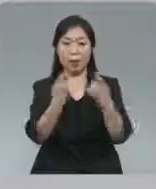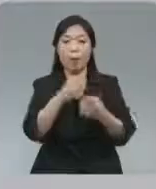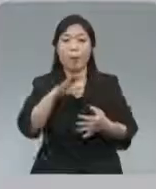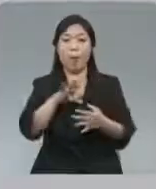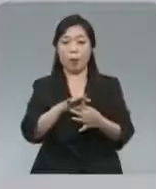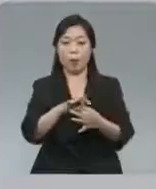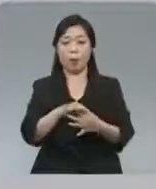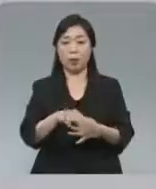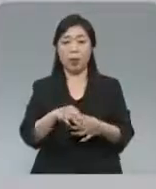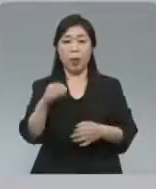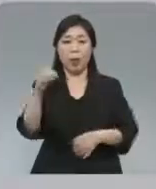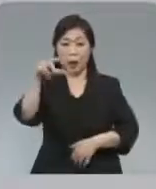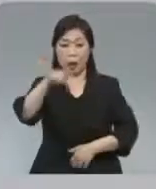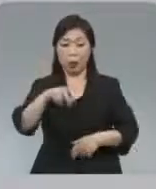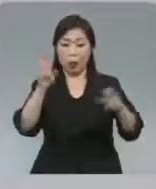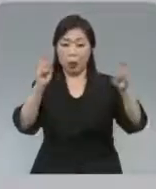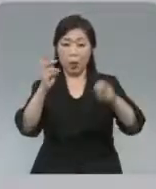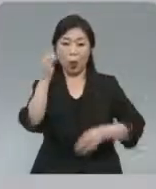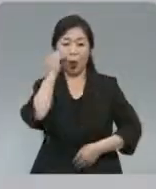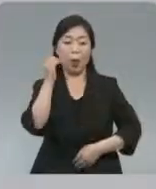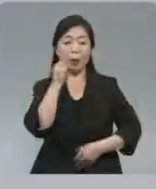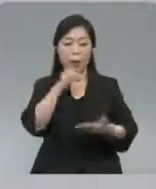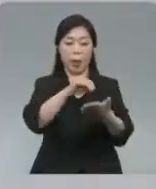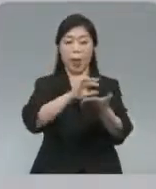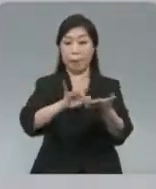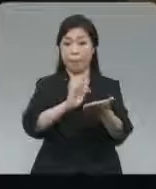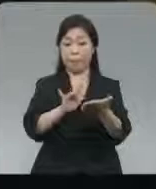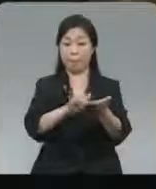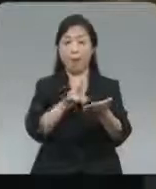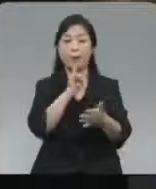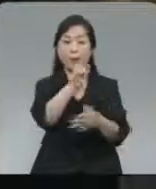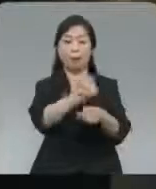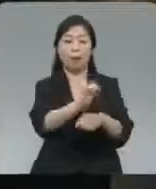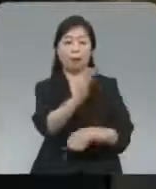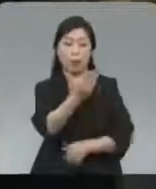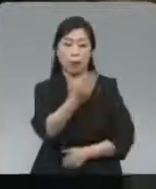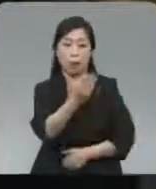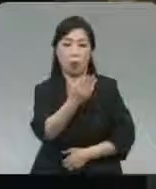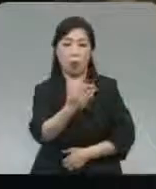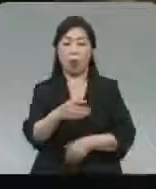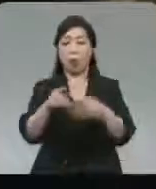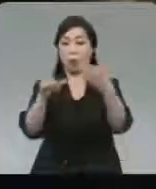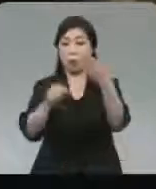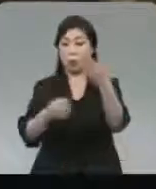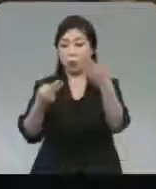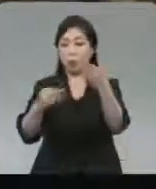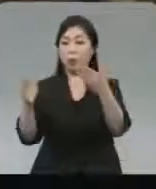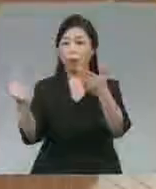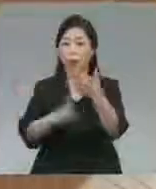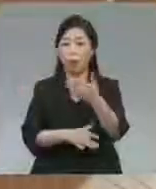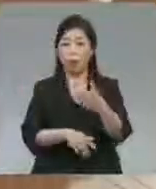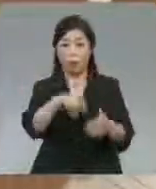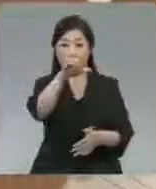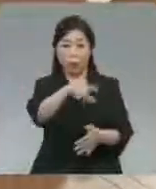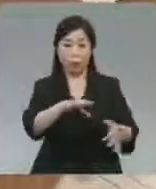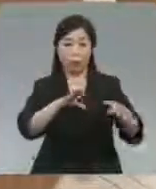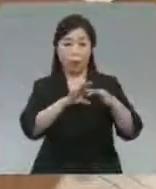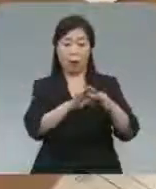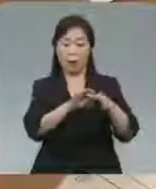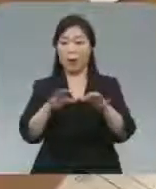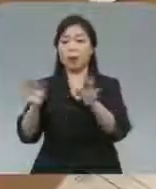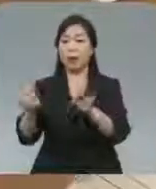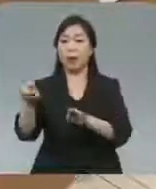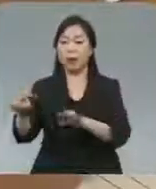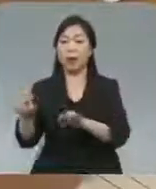en las que el gobierno otorgó la misma ayuda en particular el año pasado cuando el subsidio tuvo carácter universal la transferencia de